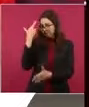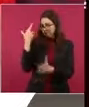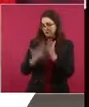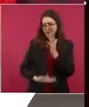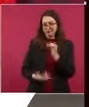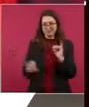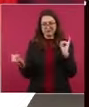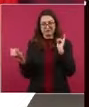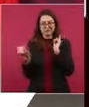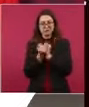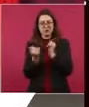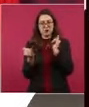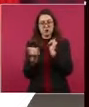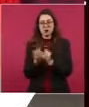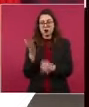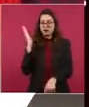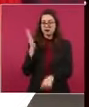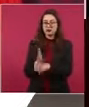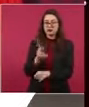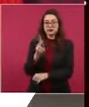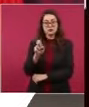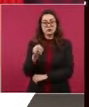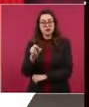caso también, ¿cuál sería el